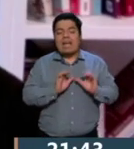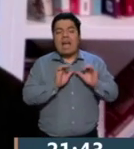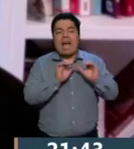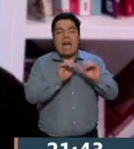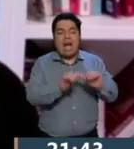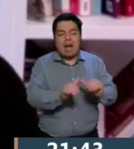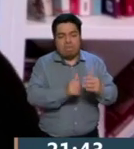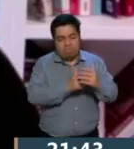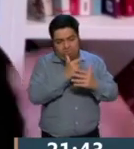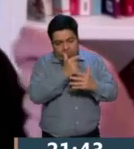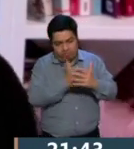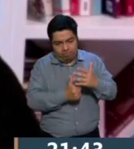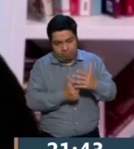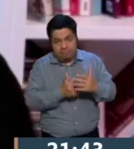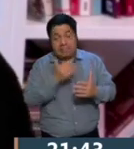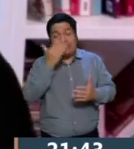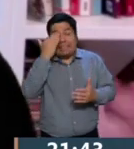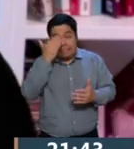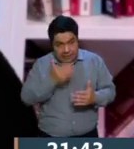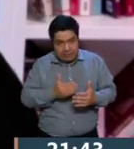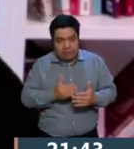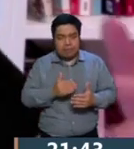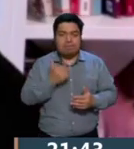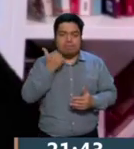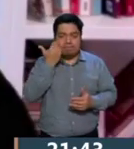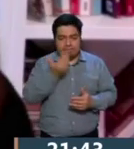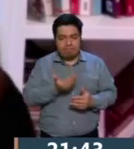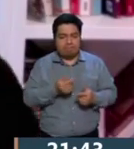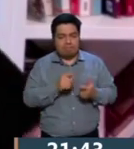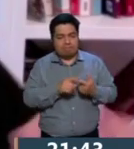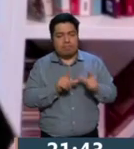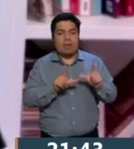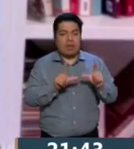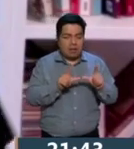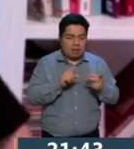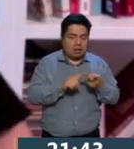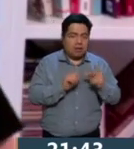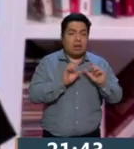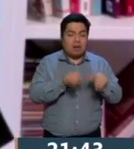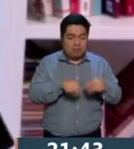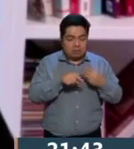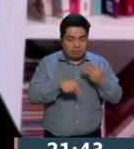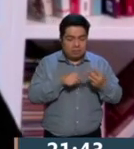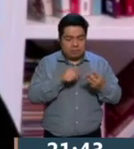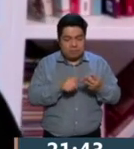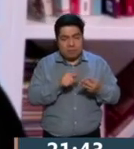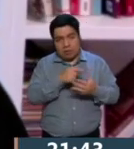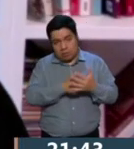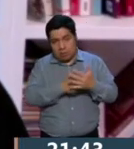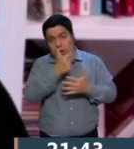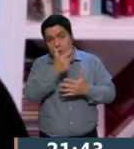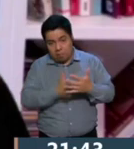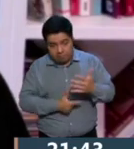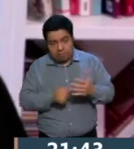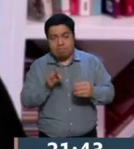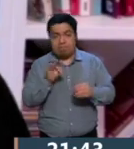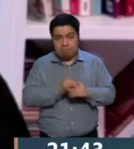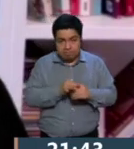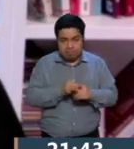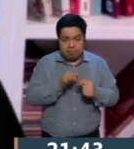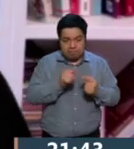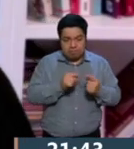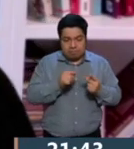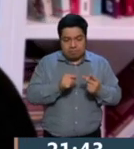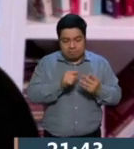que realmente se aventuraron ya sabes, sacar la credencial, registrarse y luego inscribirse en el padrón electoral, de una